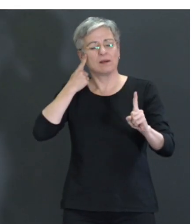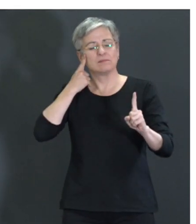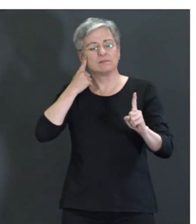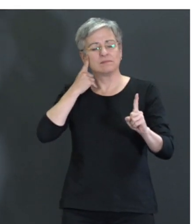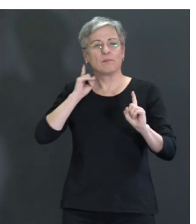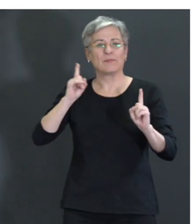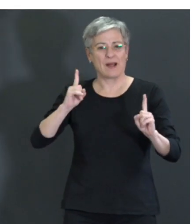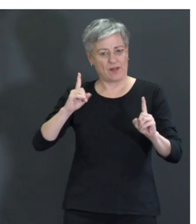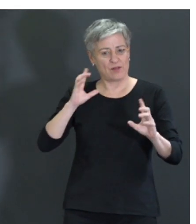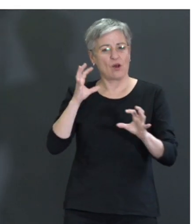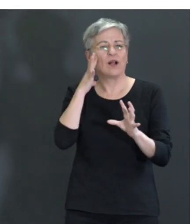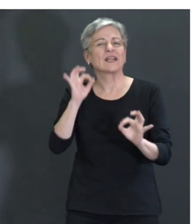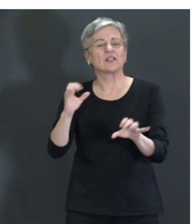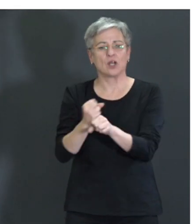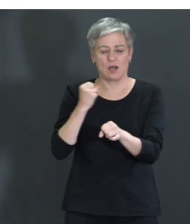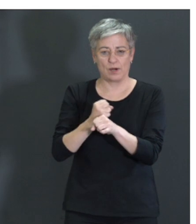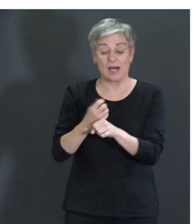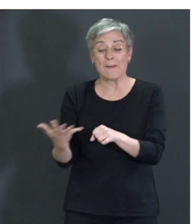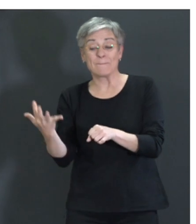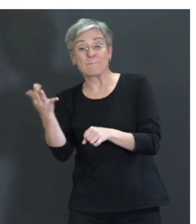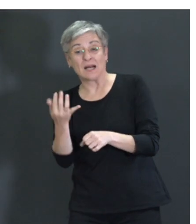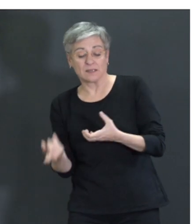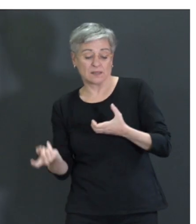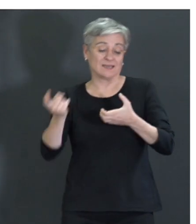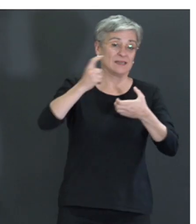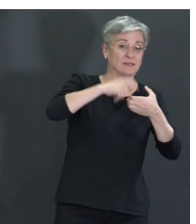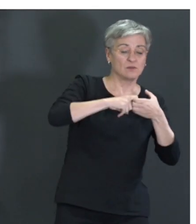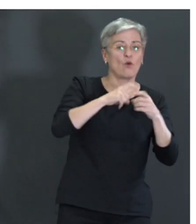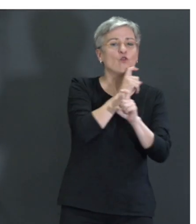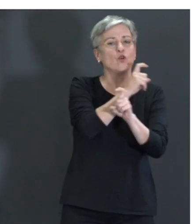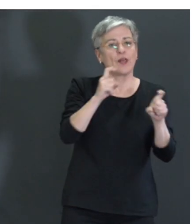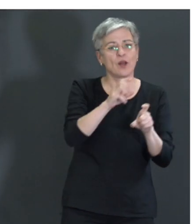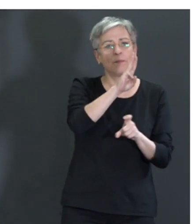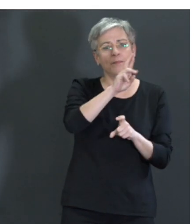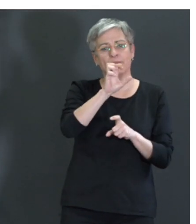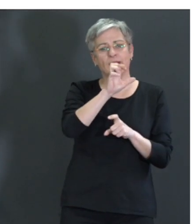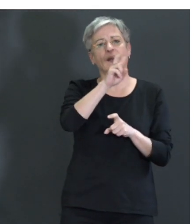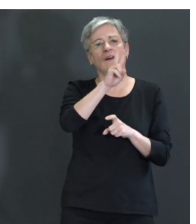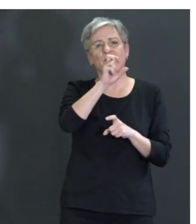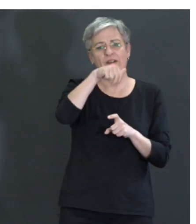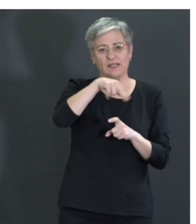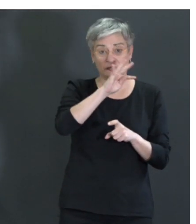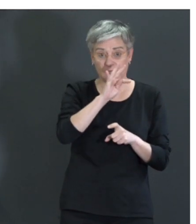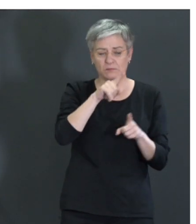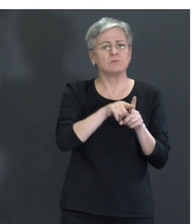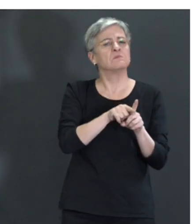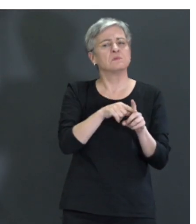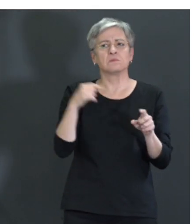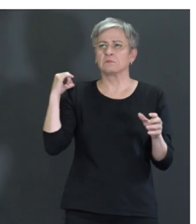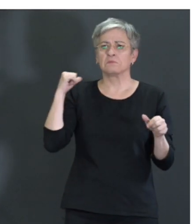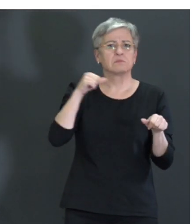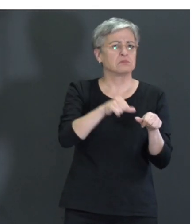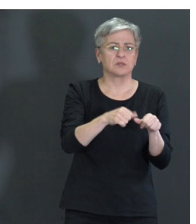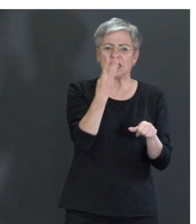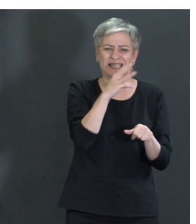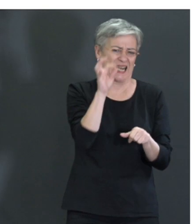nosotros pertenecemos a una fundación, que es Fundación Preven, que lleva ya tiene una trayectoria también de más